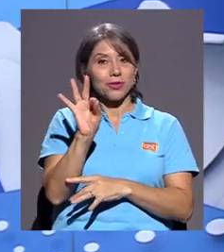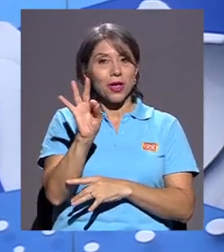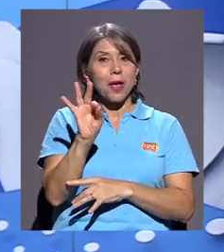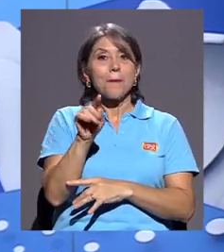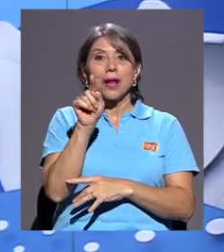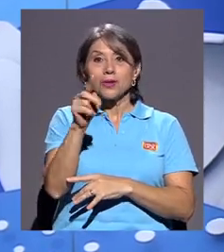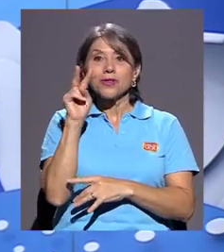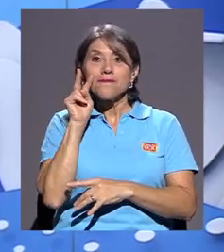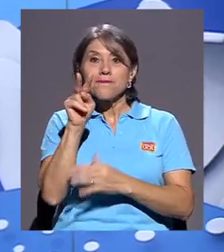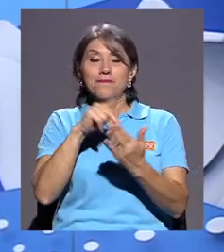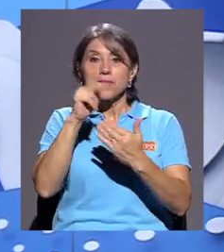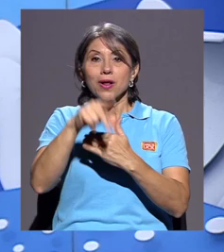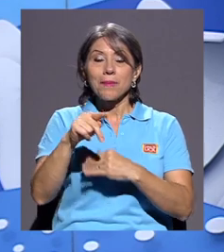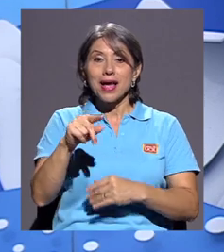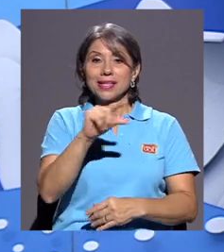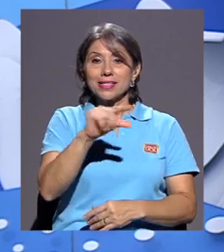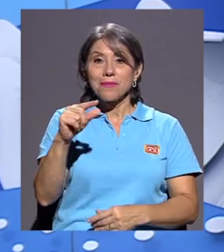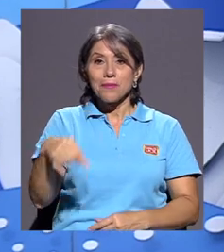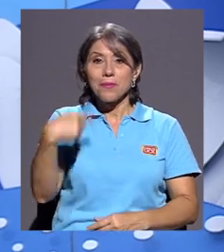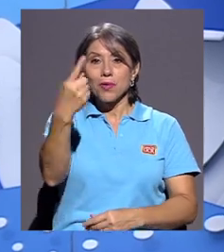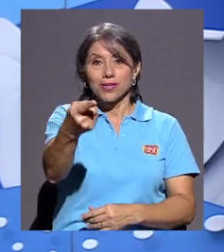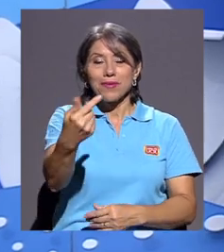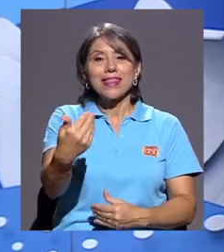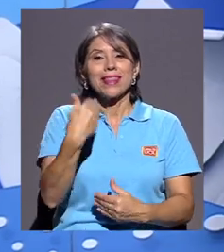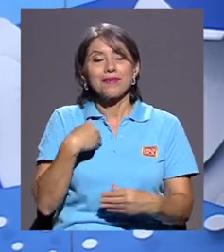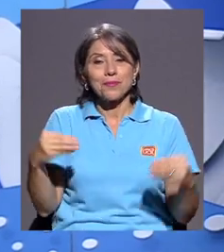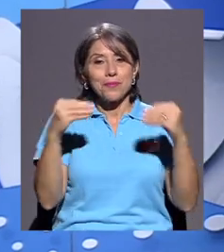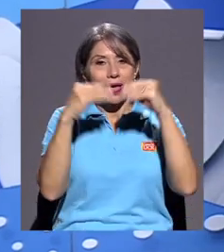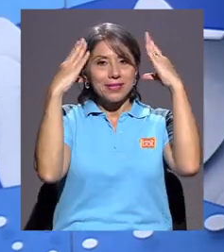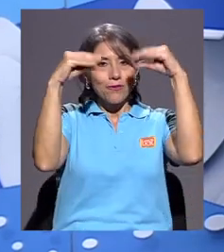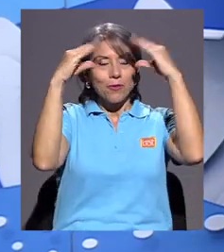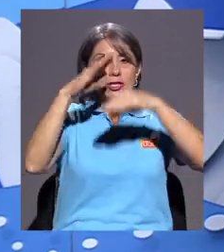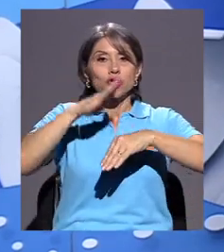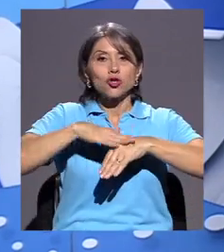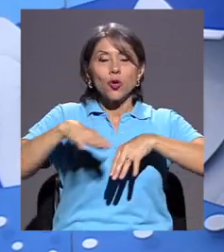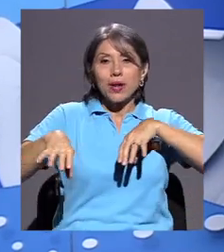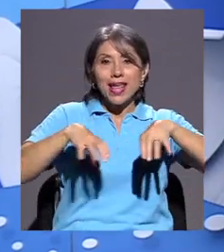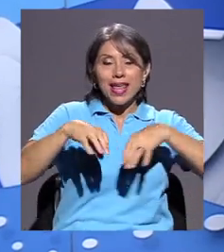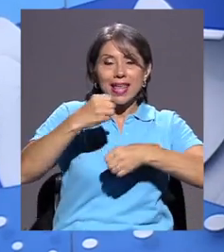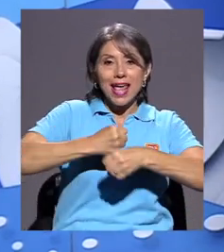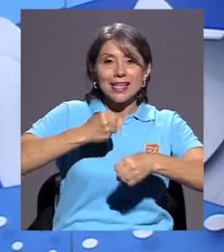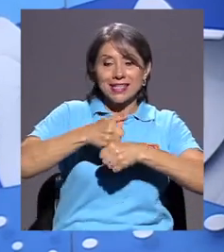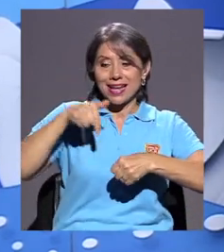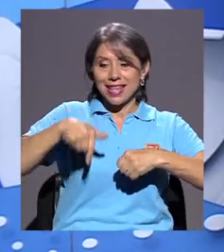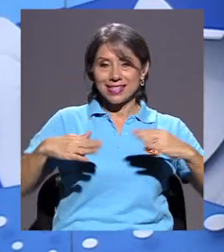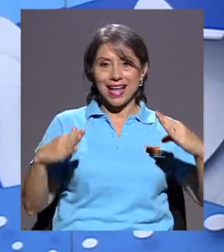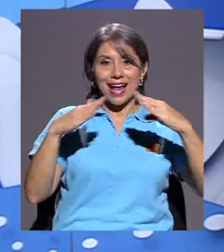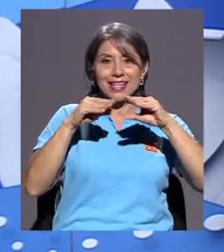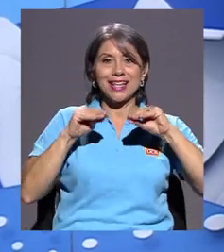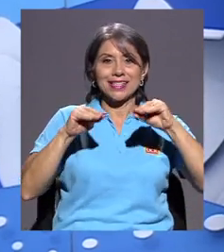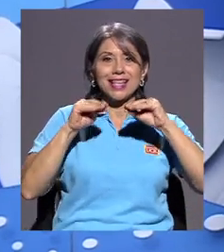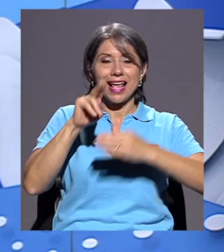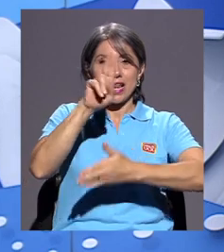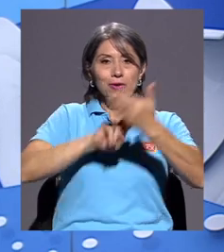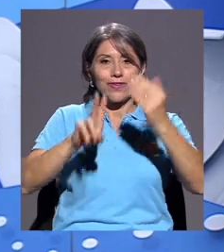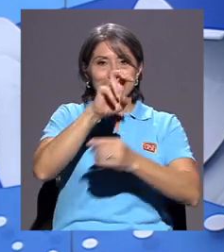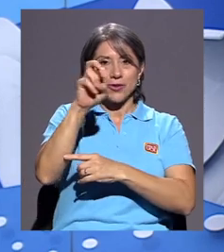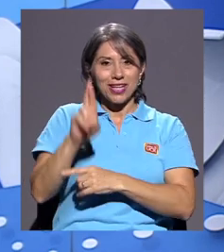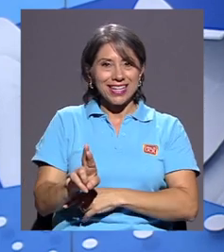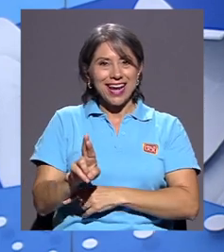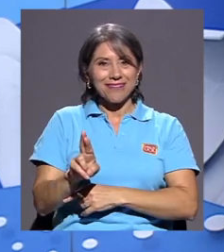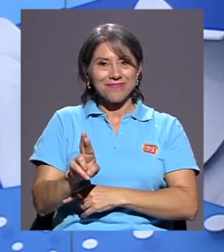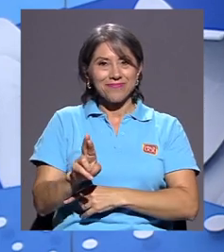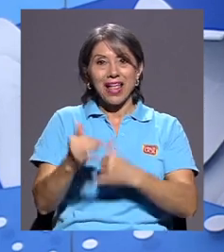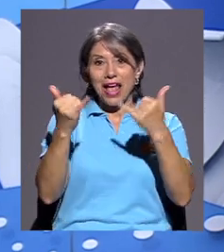invitación para que nos sintonice la próxima semana, porque tendremos más información sobre el quehacer de esta casa de enseñanza, la Universidad de